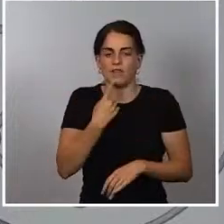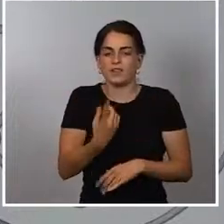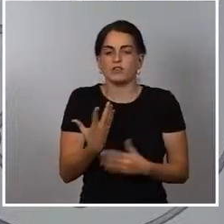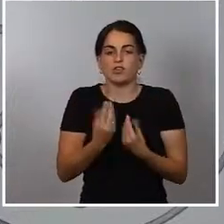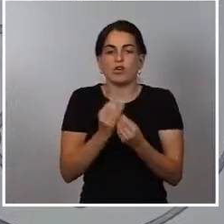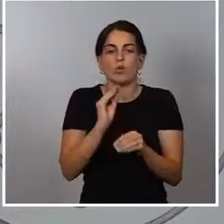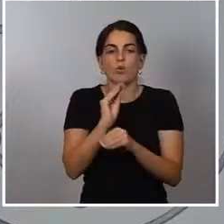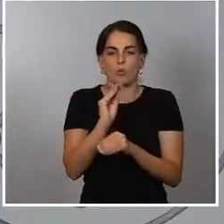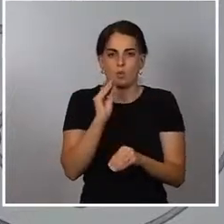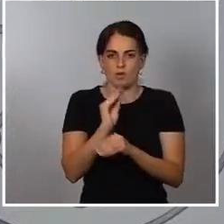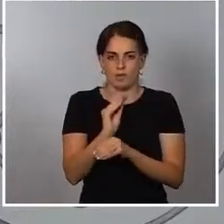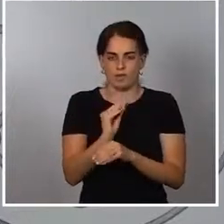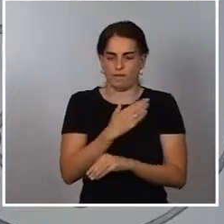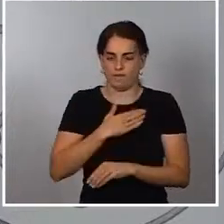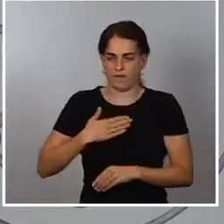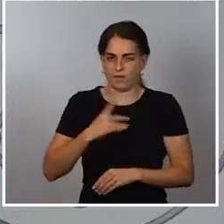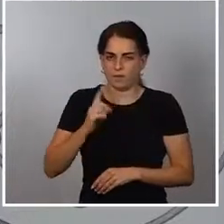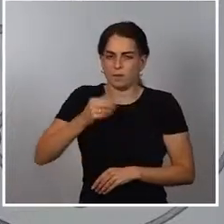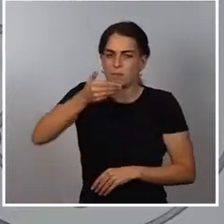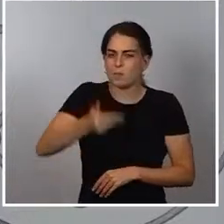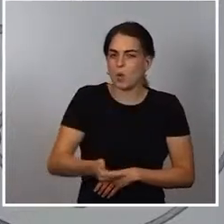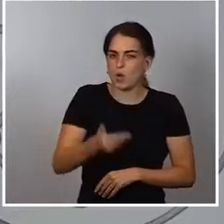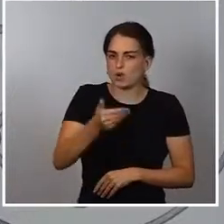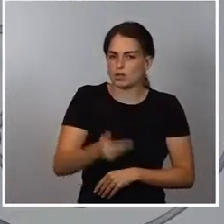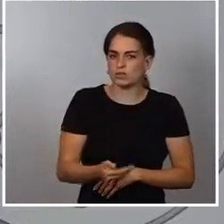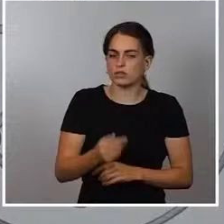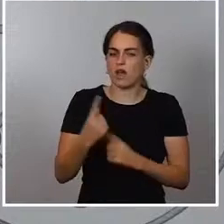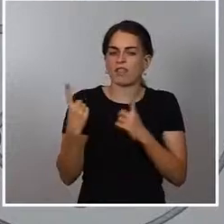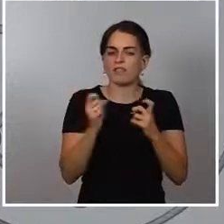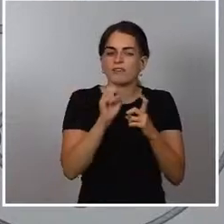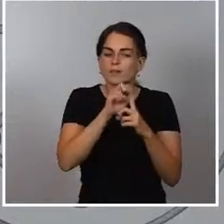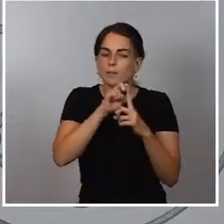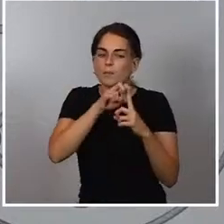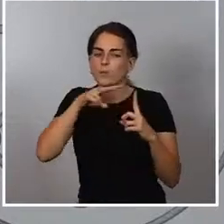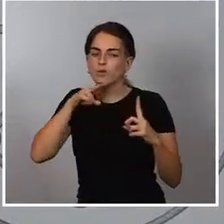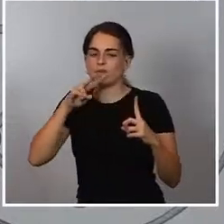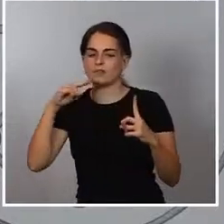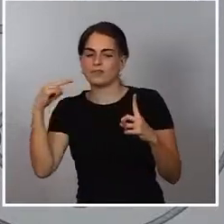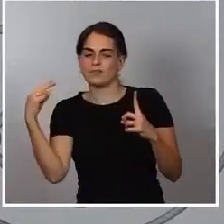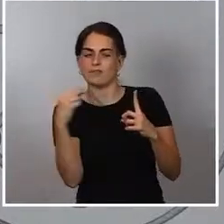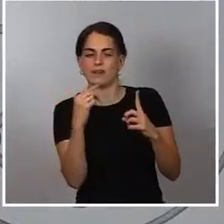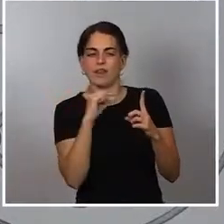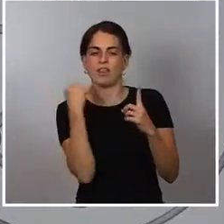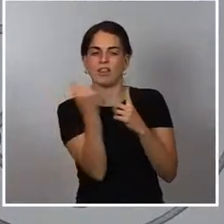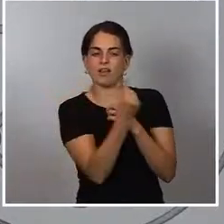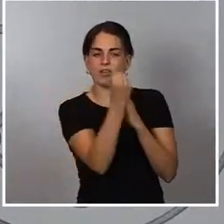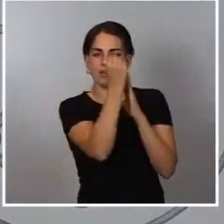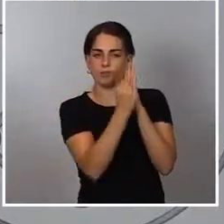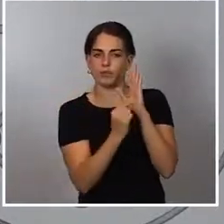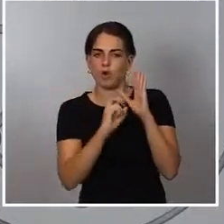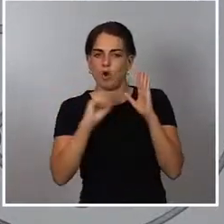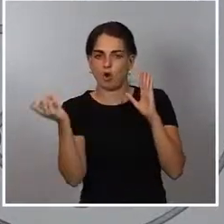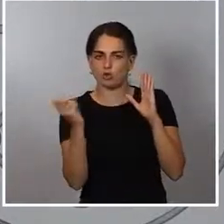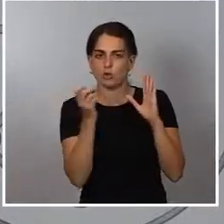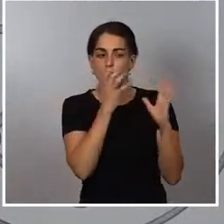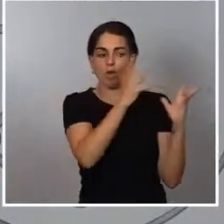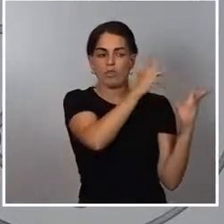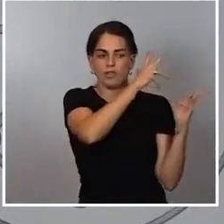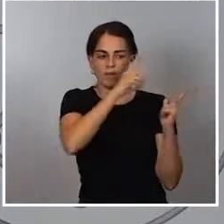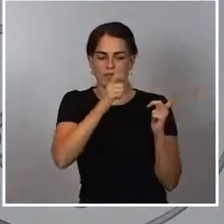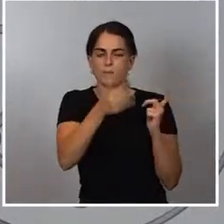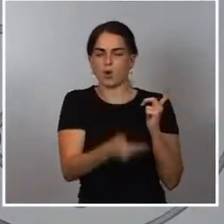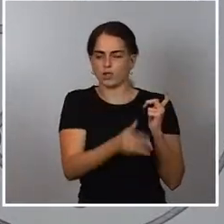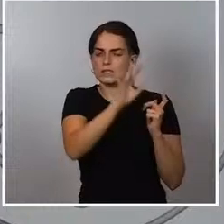que empecemos a echar otra mirada al elenco de indicadores la incidencia acumulada tiene su peso pero cada vez